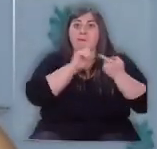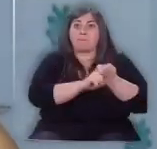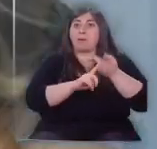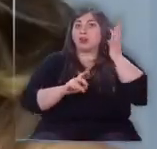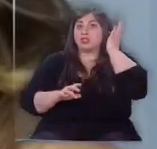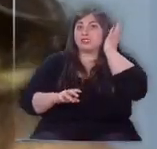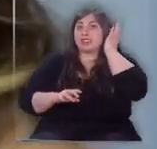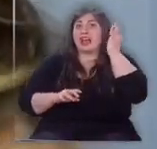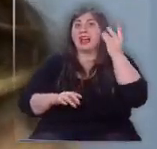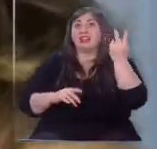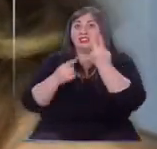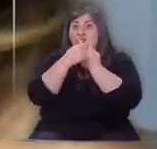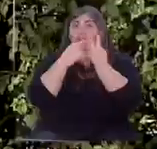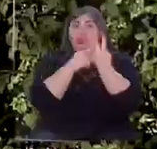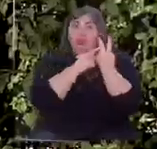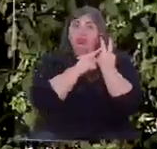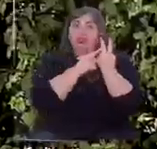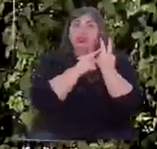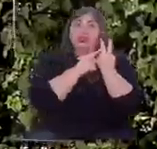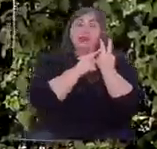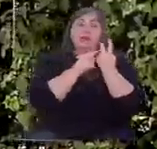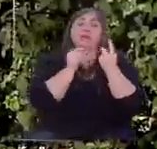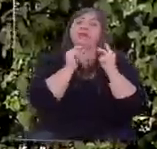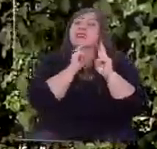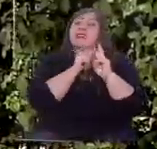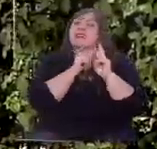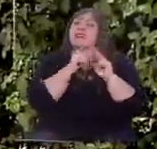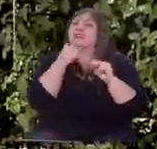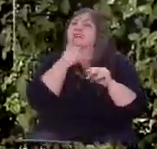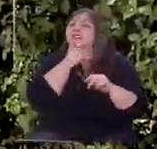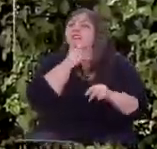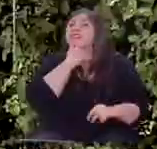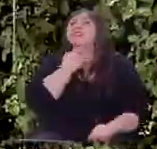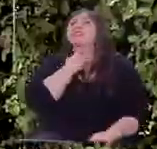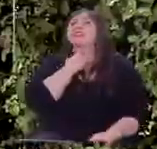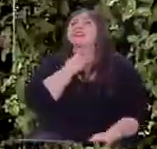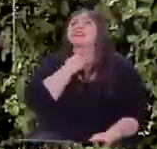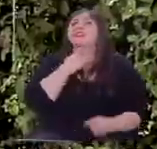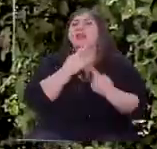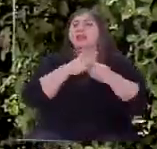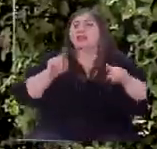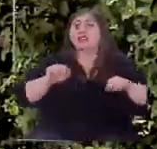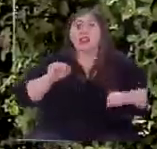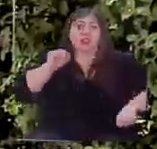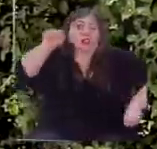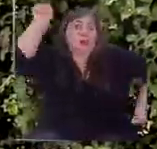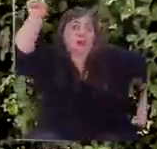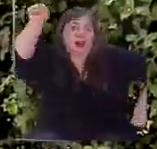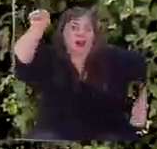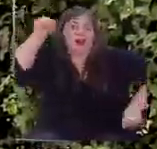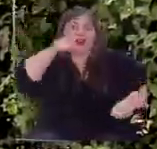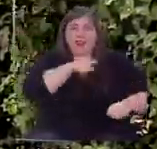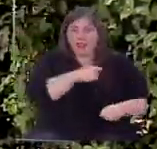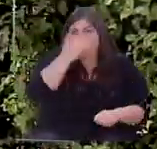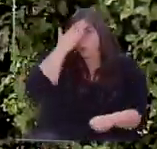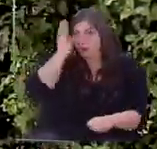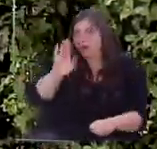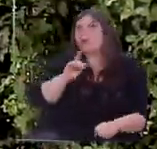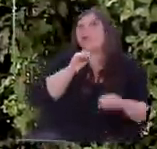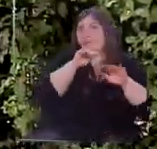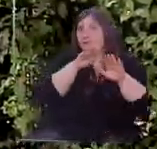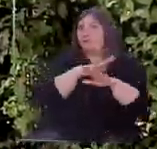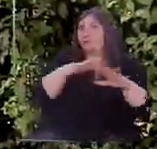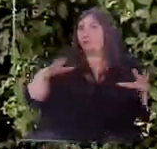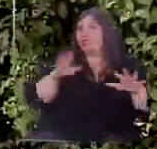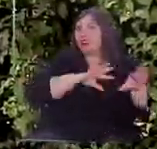la mexicana Carla Souza. Hay una cosa muy interesante. A diferencia de los héroes o los superhéroes, los villanos tienen muchos más matices y tienen